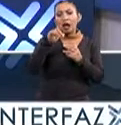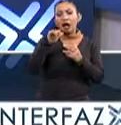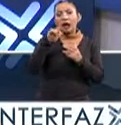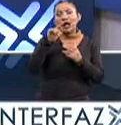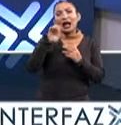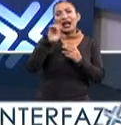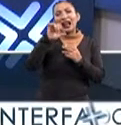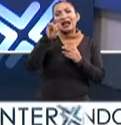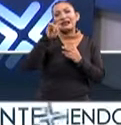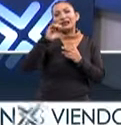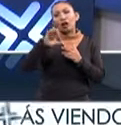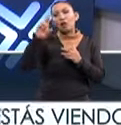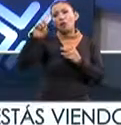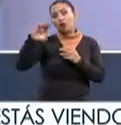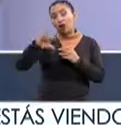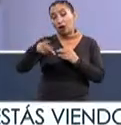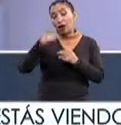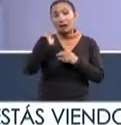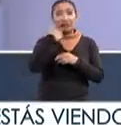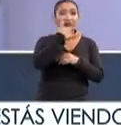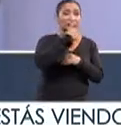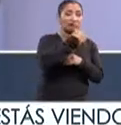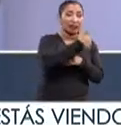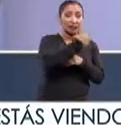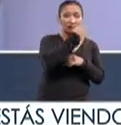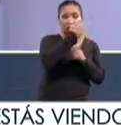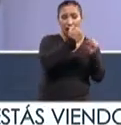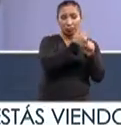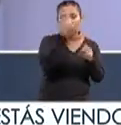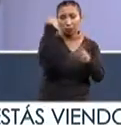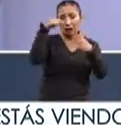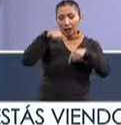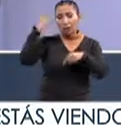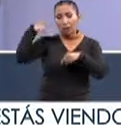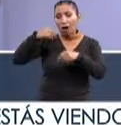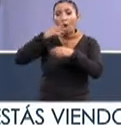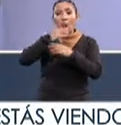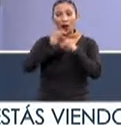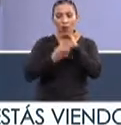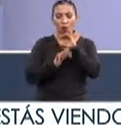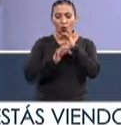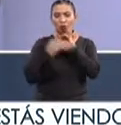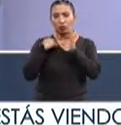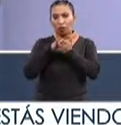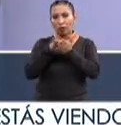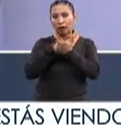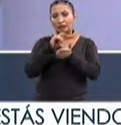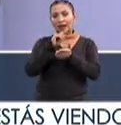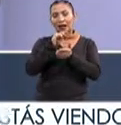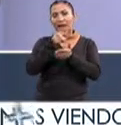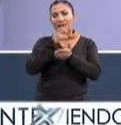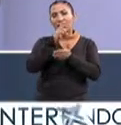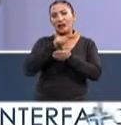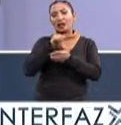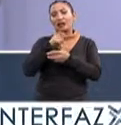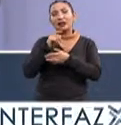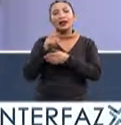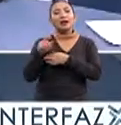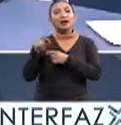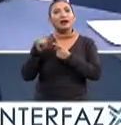rock. Hace como 7, 8 años vine aquí para una gira con un trompetista de New York que se llama Steven Bernstein.